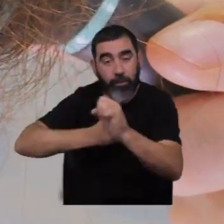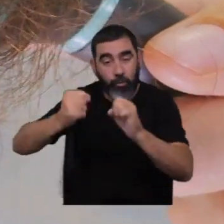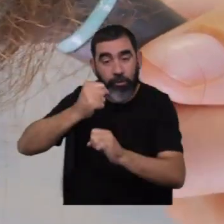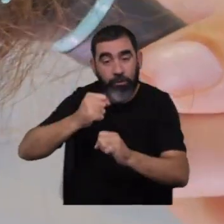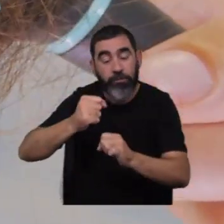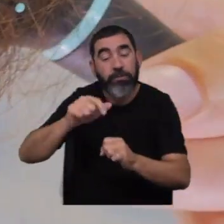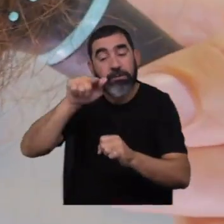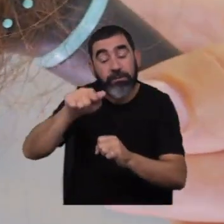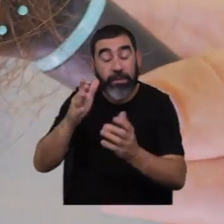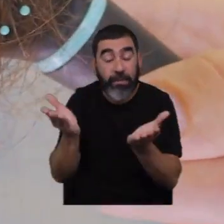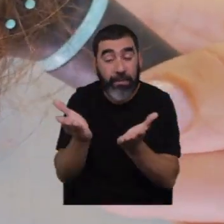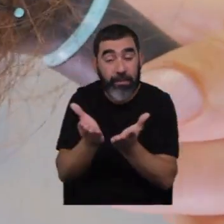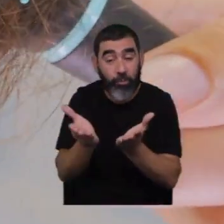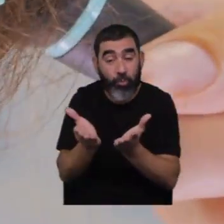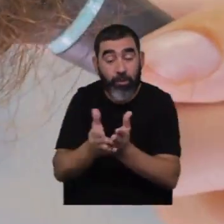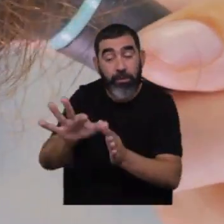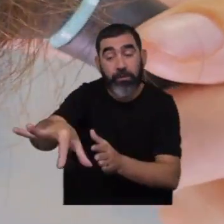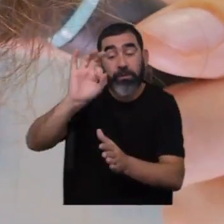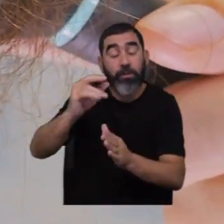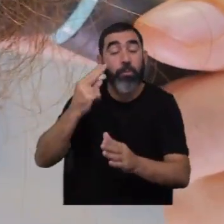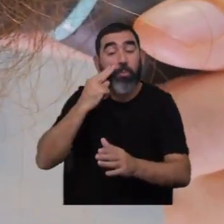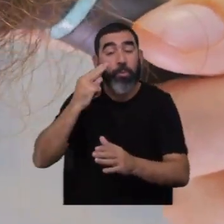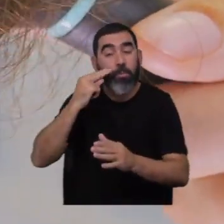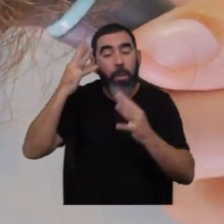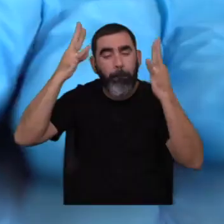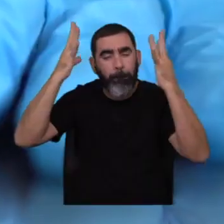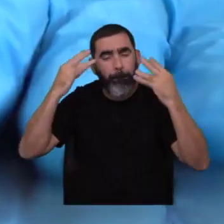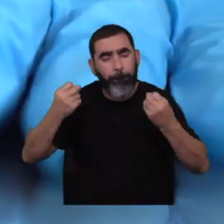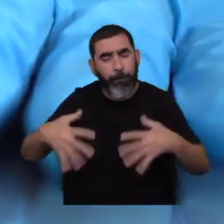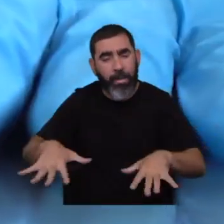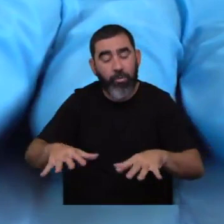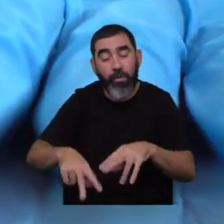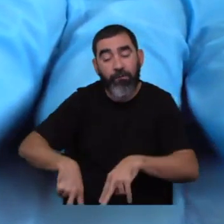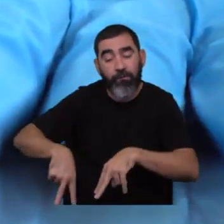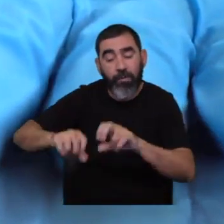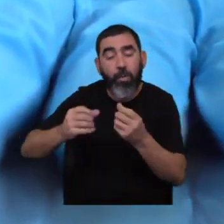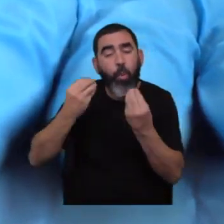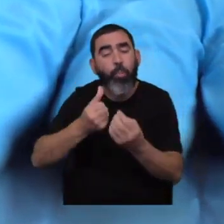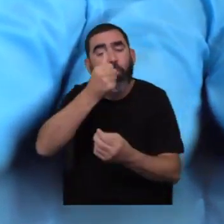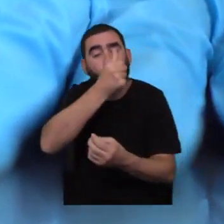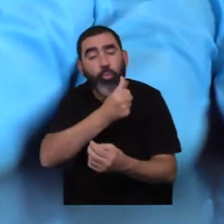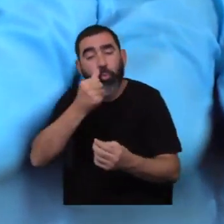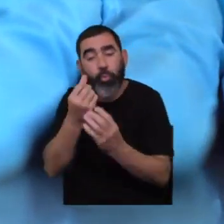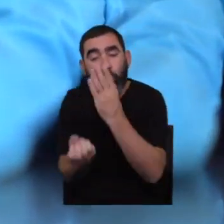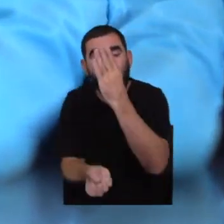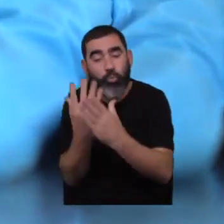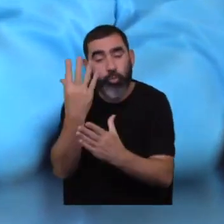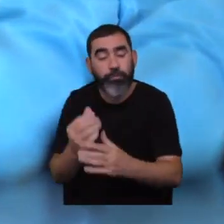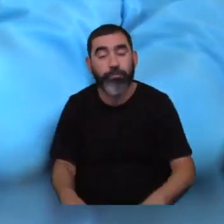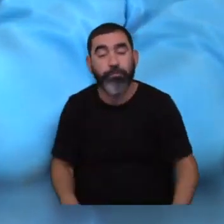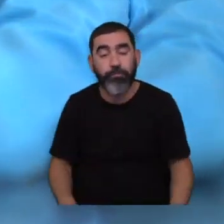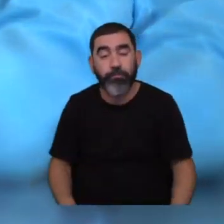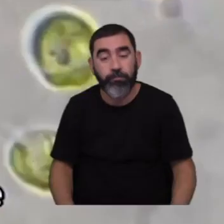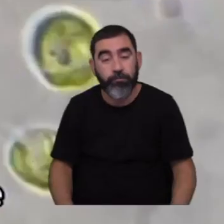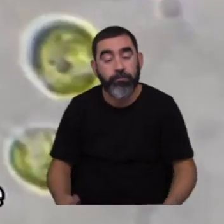esa base, las estudiantes eligieron el problema de la caída del pelo e investigaron posibles formas innovadoras de contrarrestarlo.